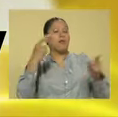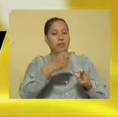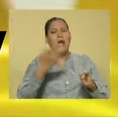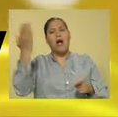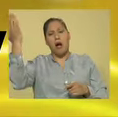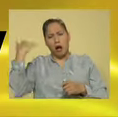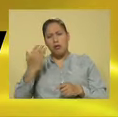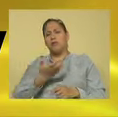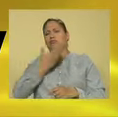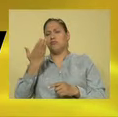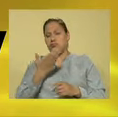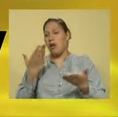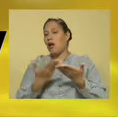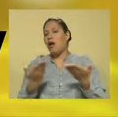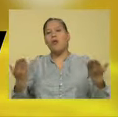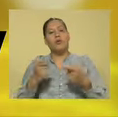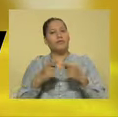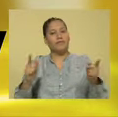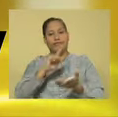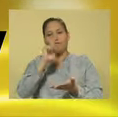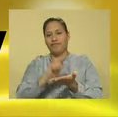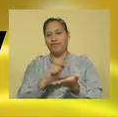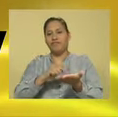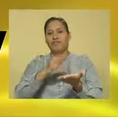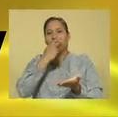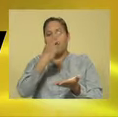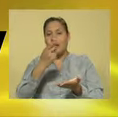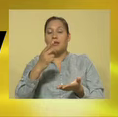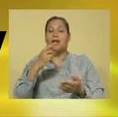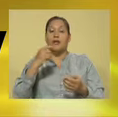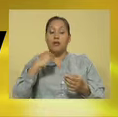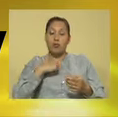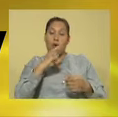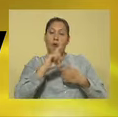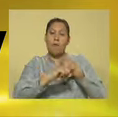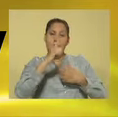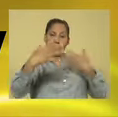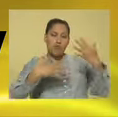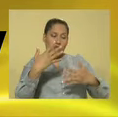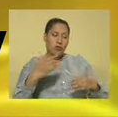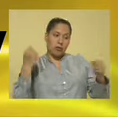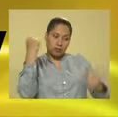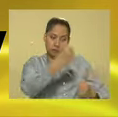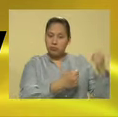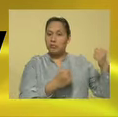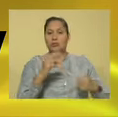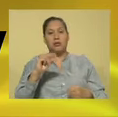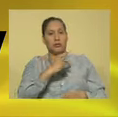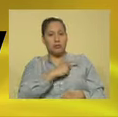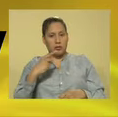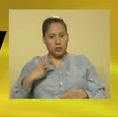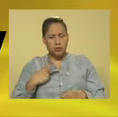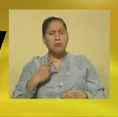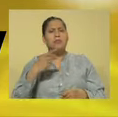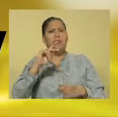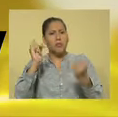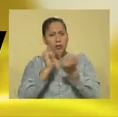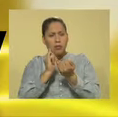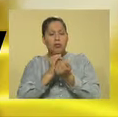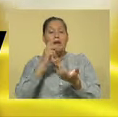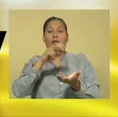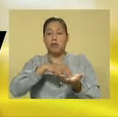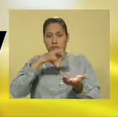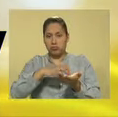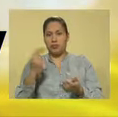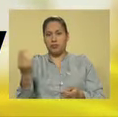todos en algún momento de nuestra vida somos generadores de violencia Pero tenemos también que hacer algo para corregir esos actos